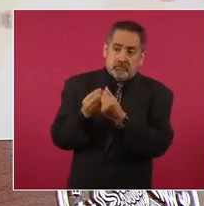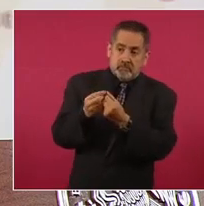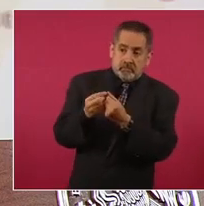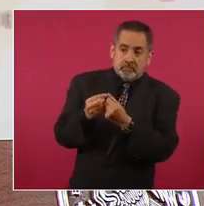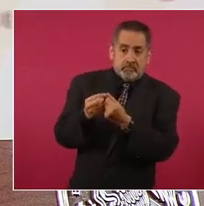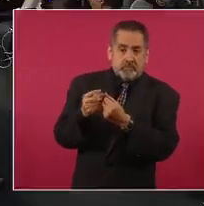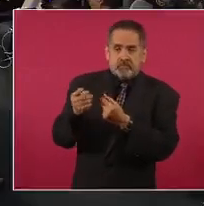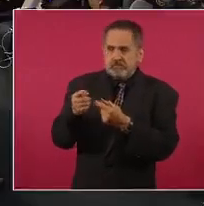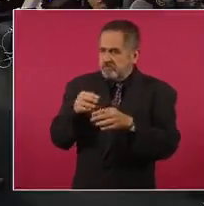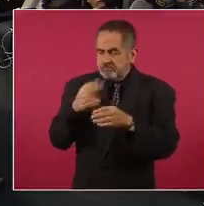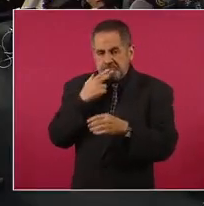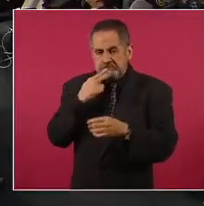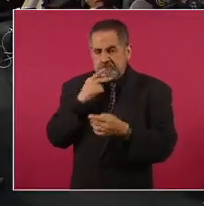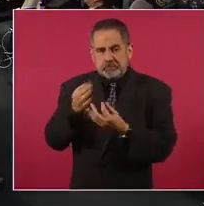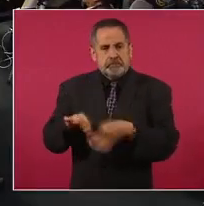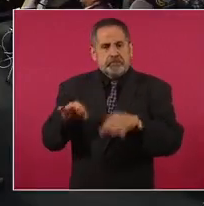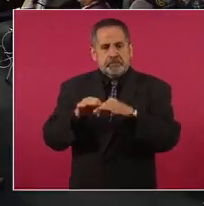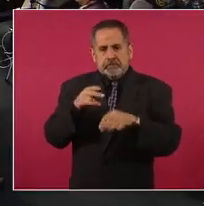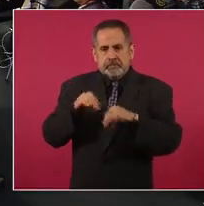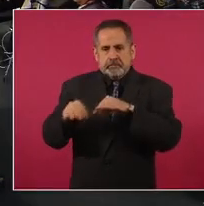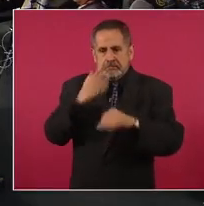utilidad en estos trabajos.